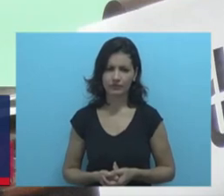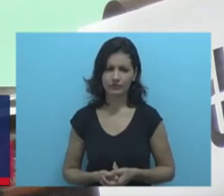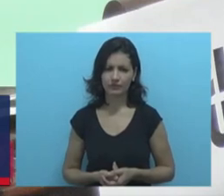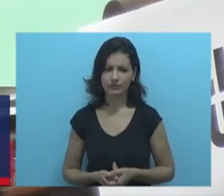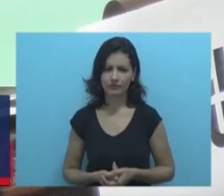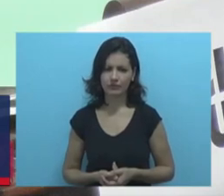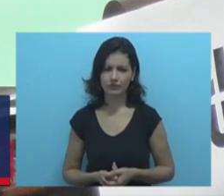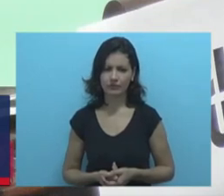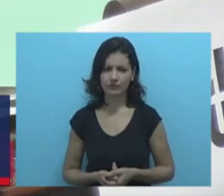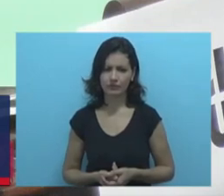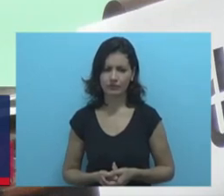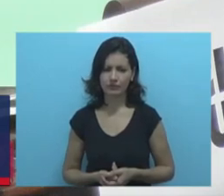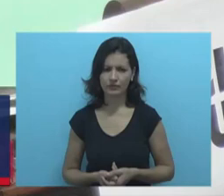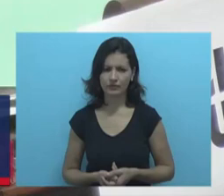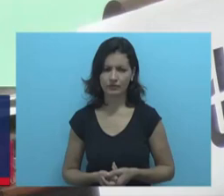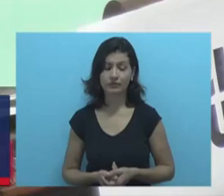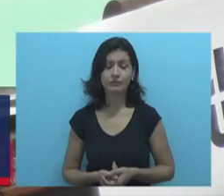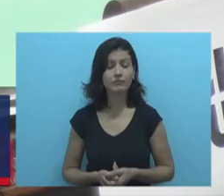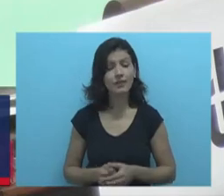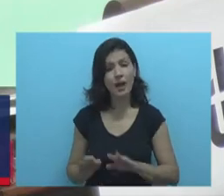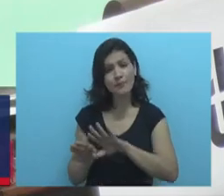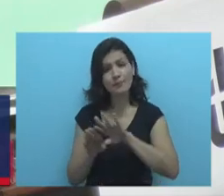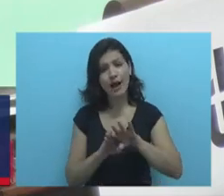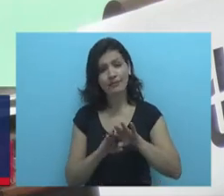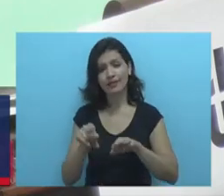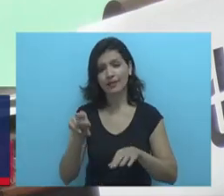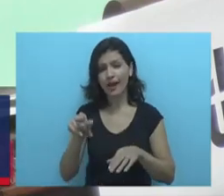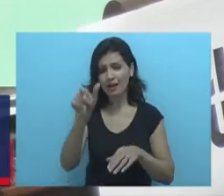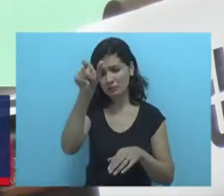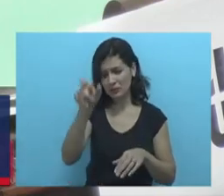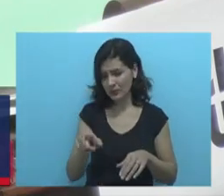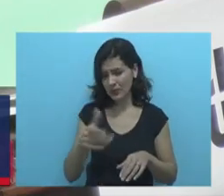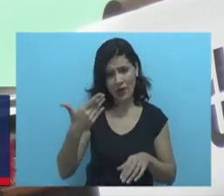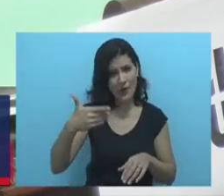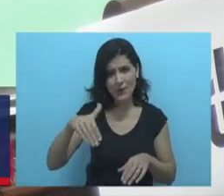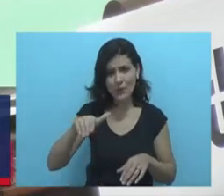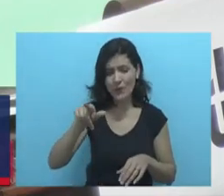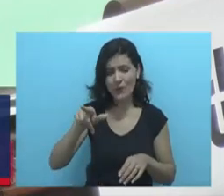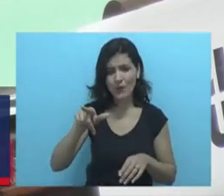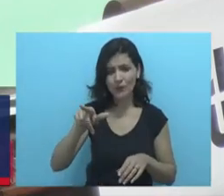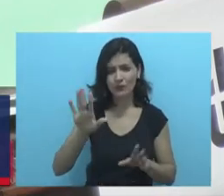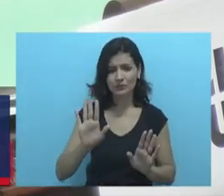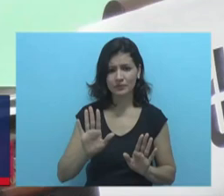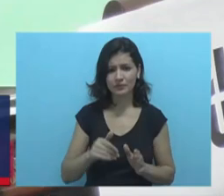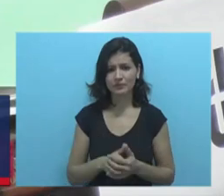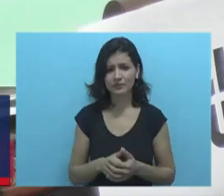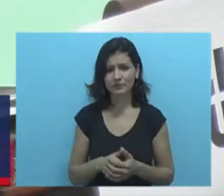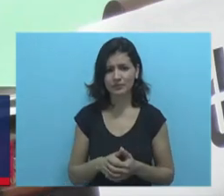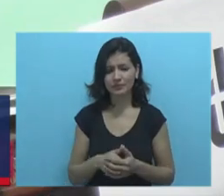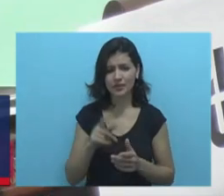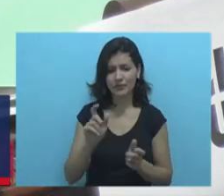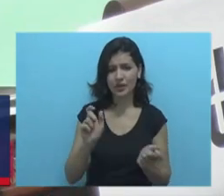el Miguel ciudadano común, el Miguel militante, el Miguel dirigente, se fue convirtiendo en un